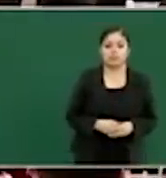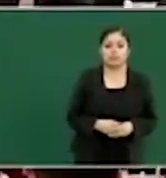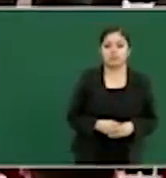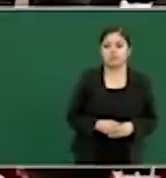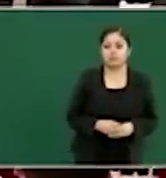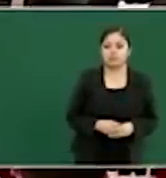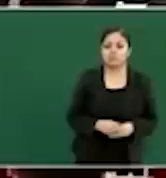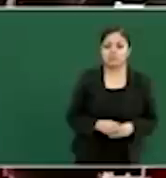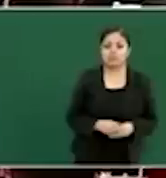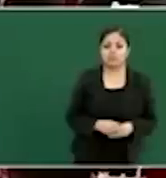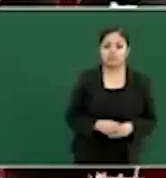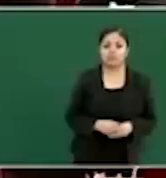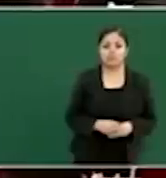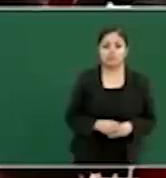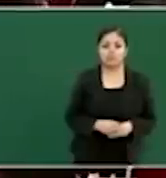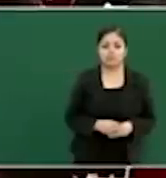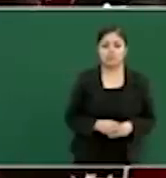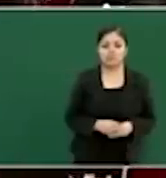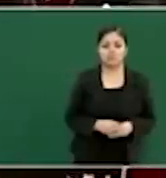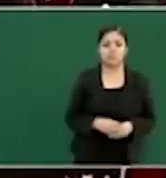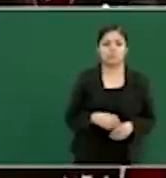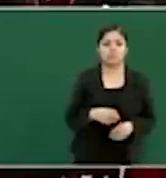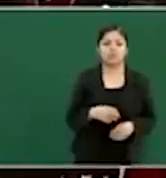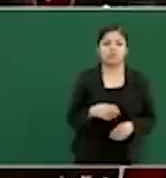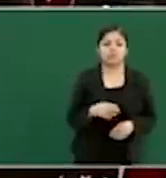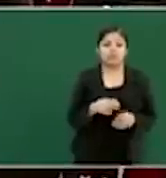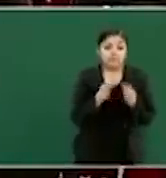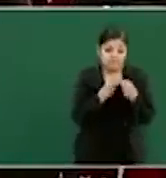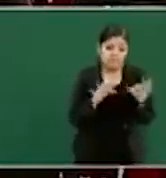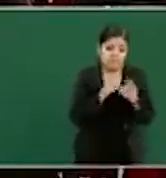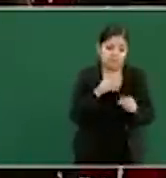después de que… Pero hay que entender